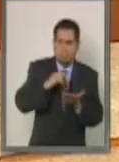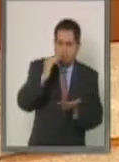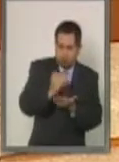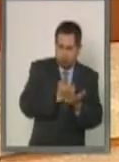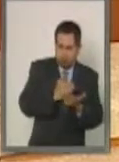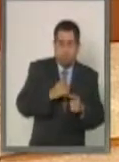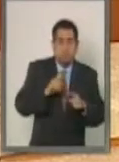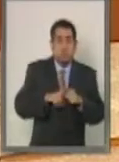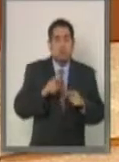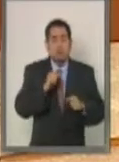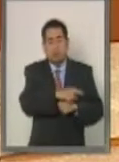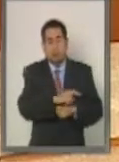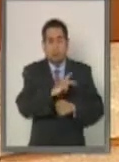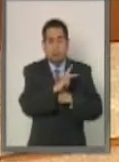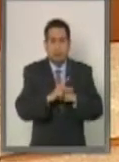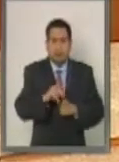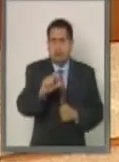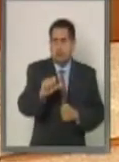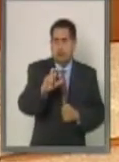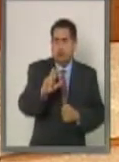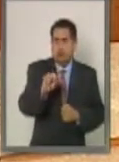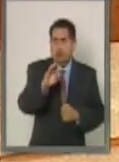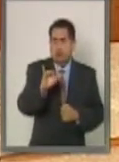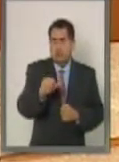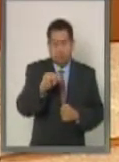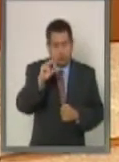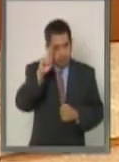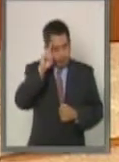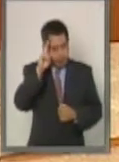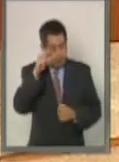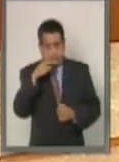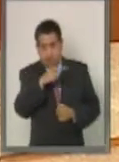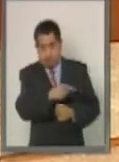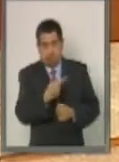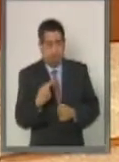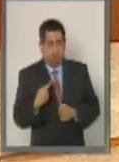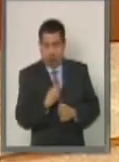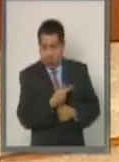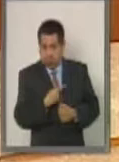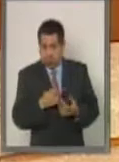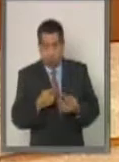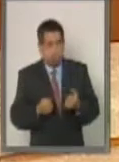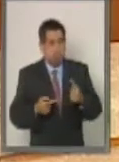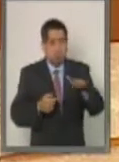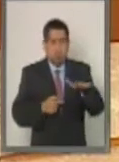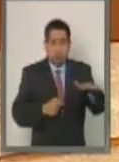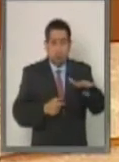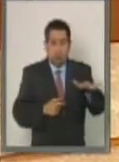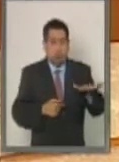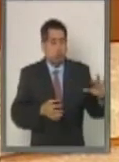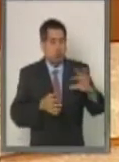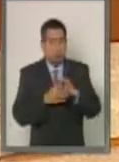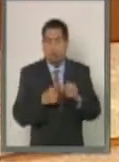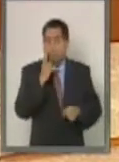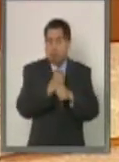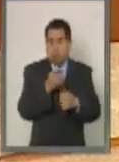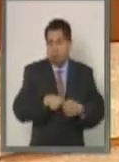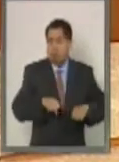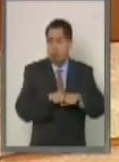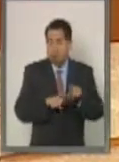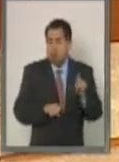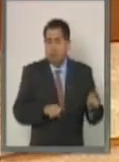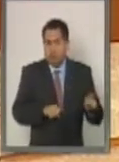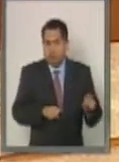primer inversionista en México de la región Medio Oriente, dará incentivos a los